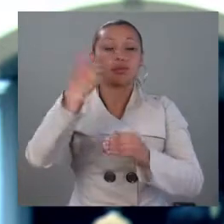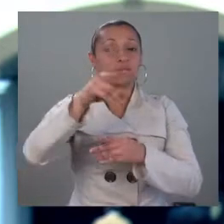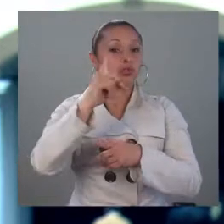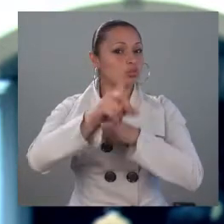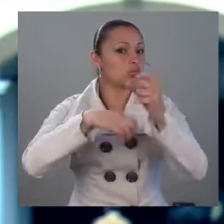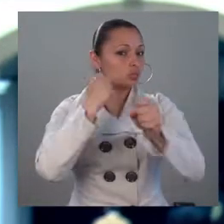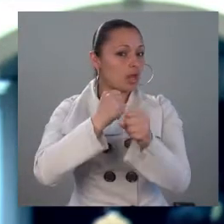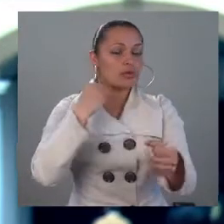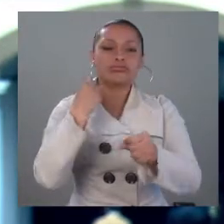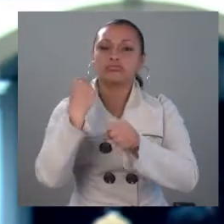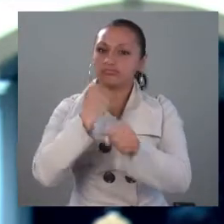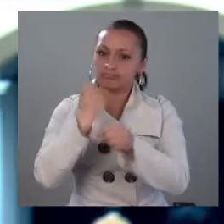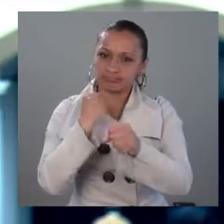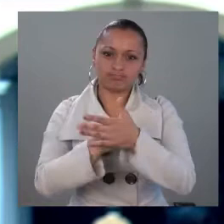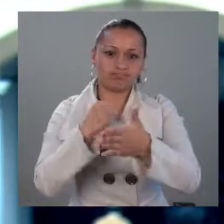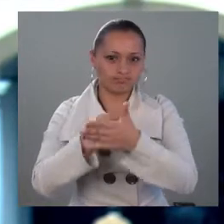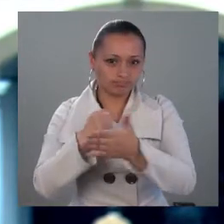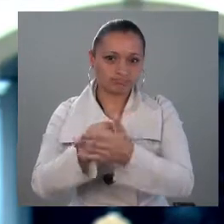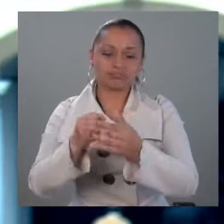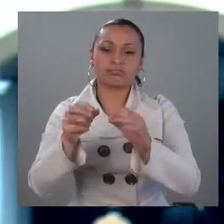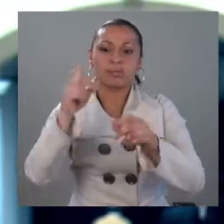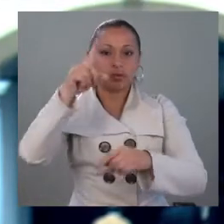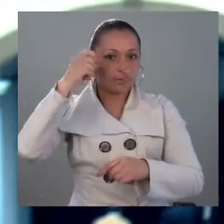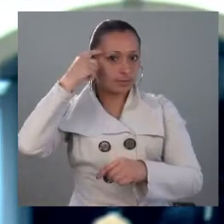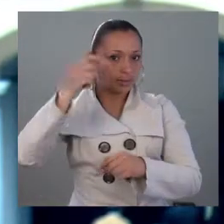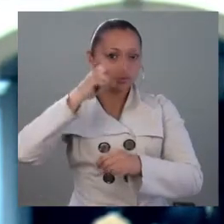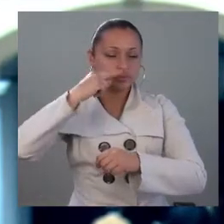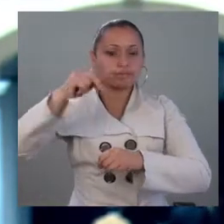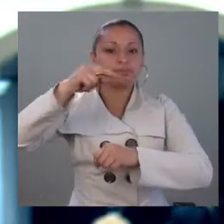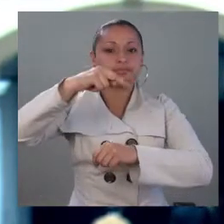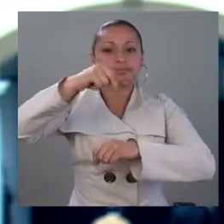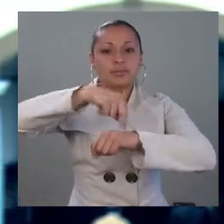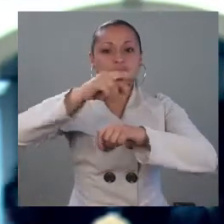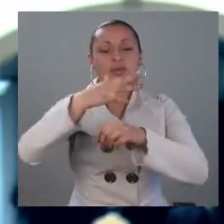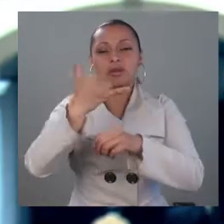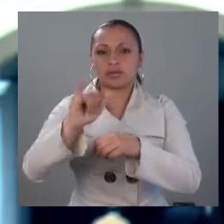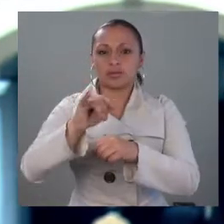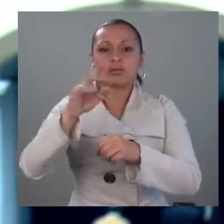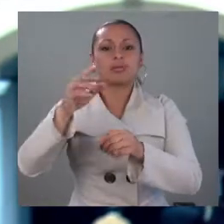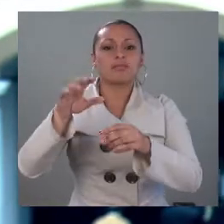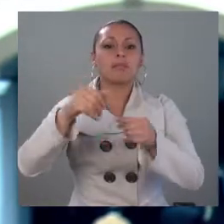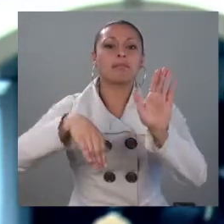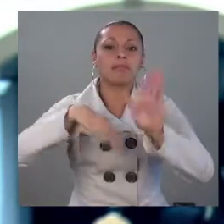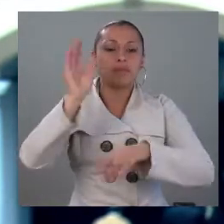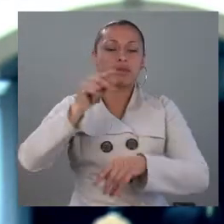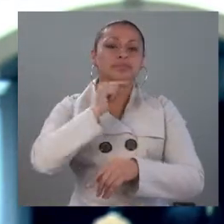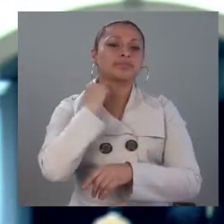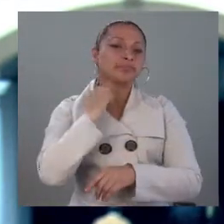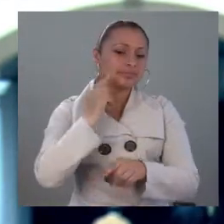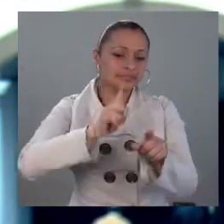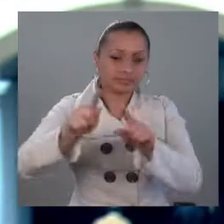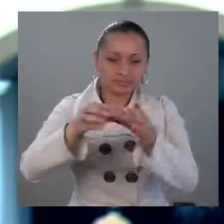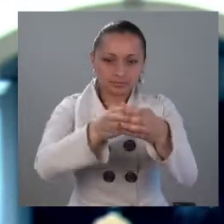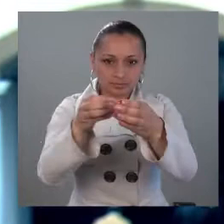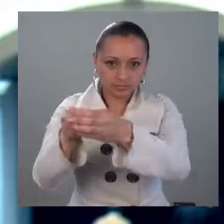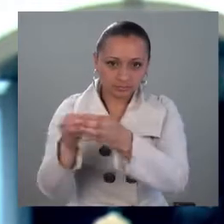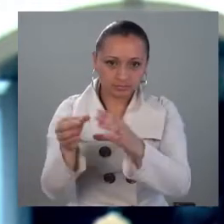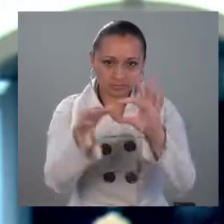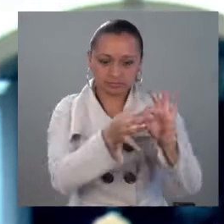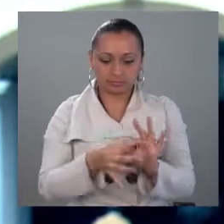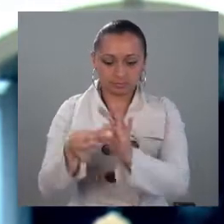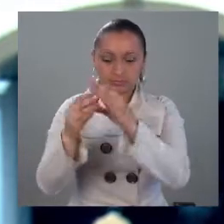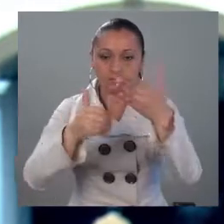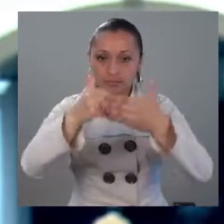Después de un año de trabajo articulado entre la Gobernación de Nariño y las 3 diócesis del departamento, con el acompañamiento de PNUD y la Agencia de Desarrollo